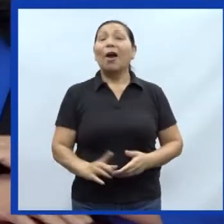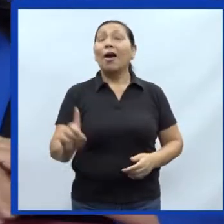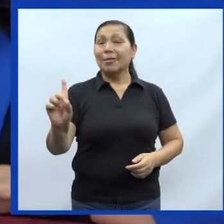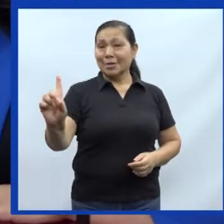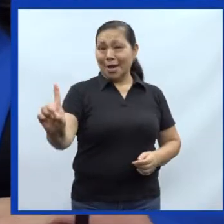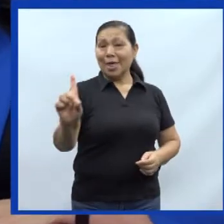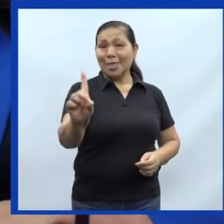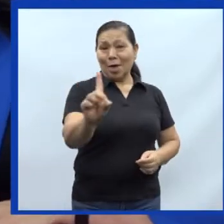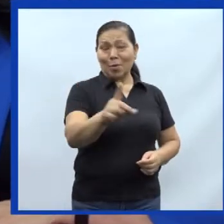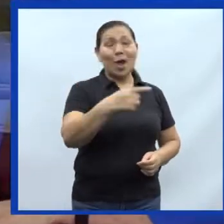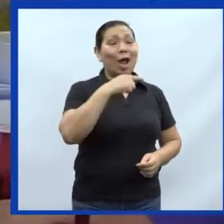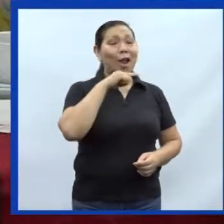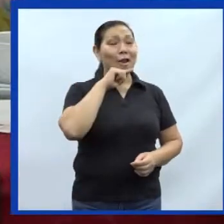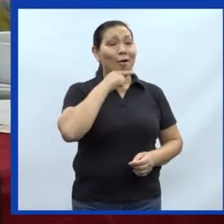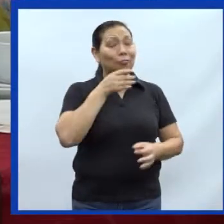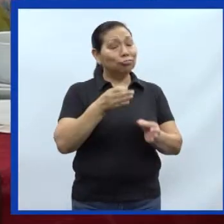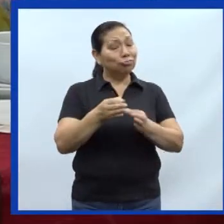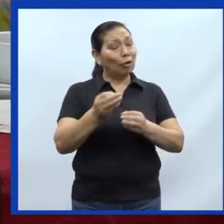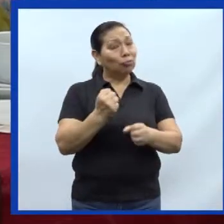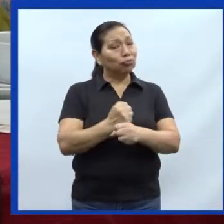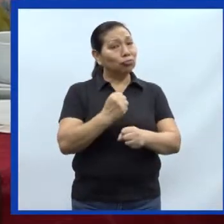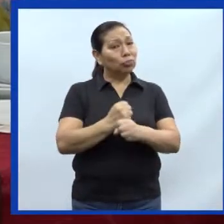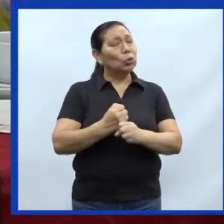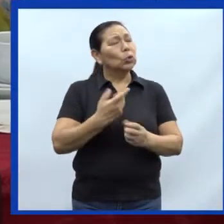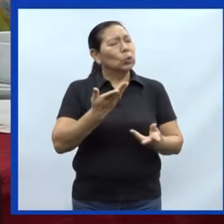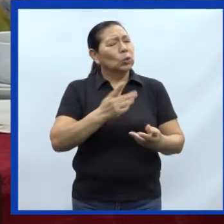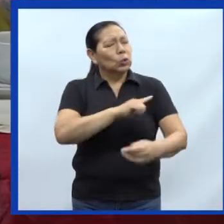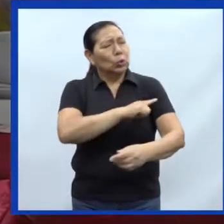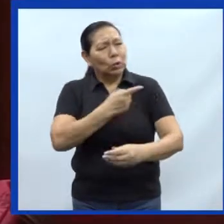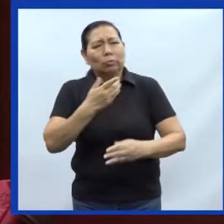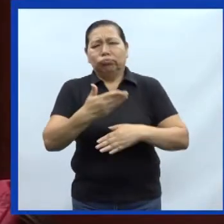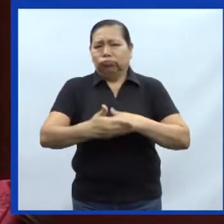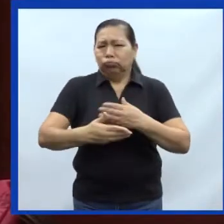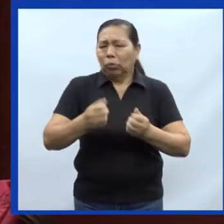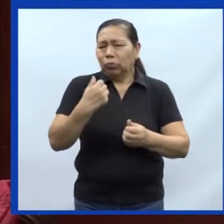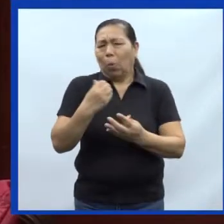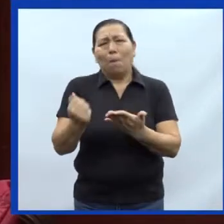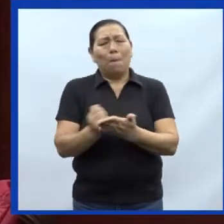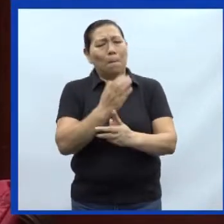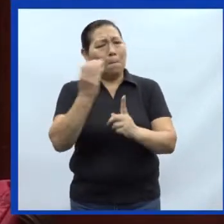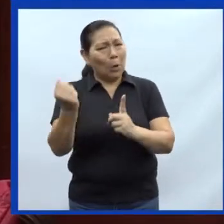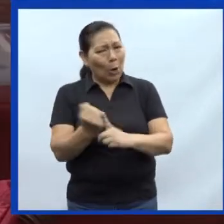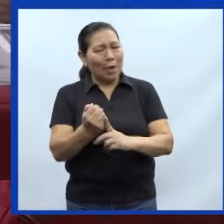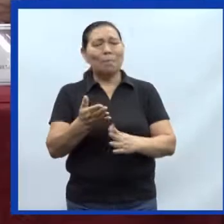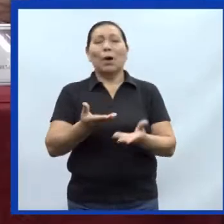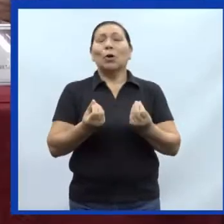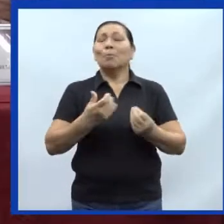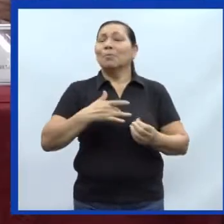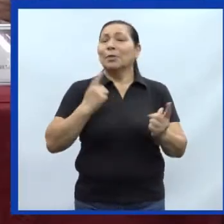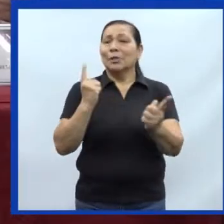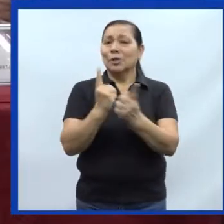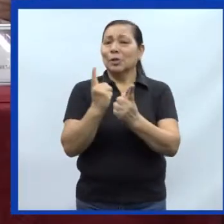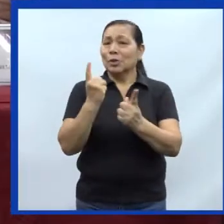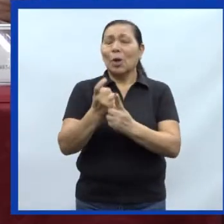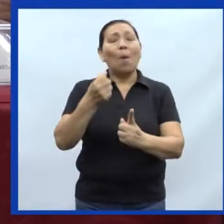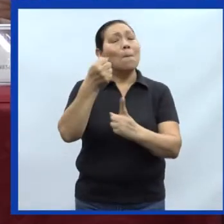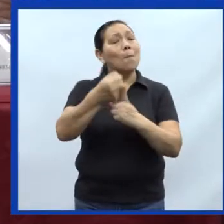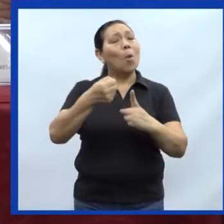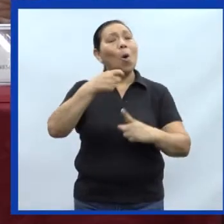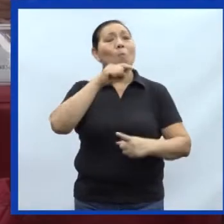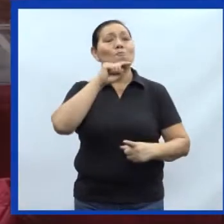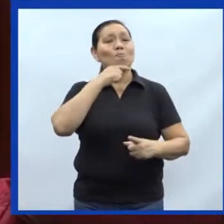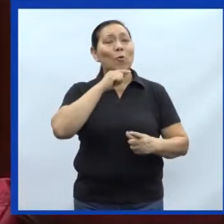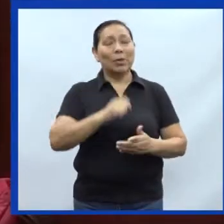de las invitadas pudo dar cuenta del duro camino que recorrió para llegar a la posición que hoy ocupa, así como su sentir frente a la lucha de la mujer